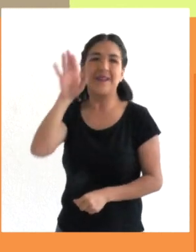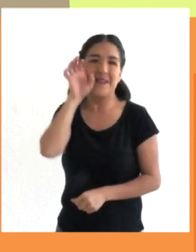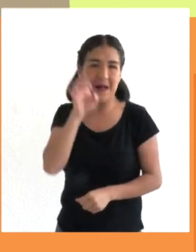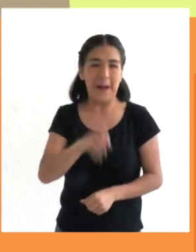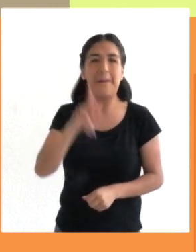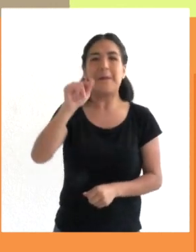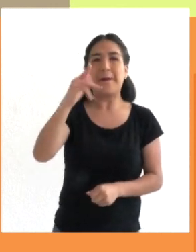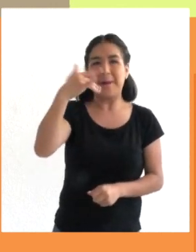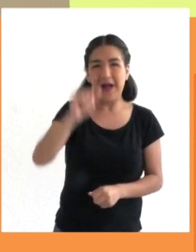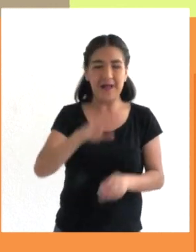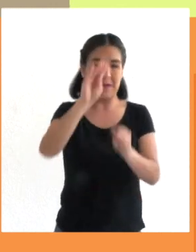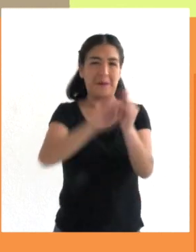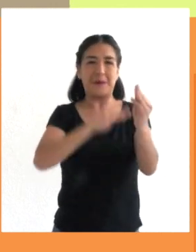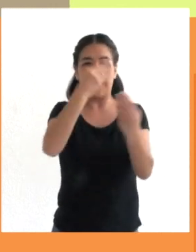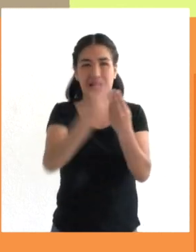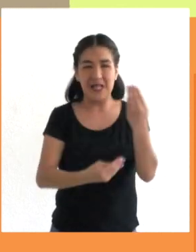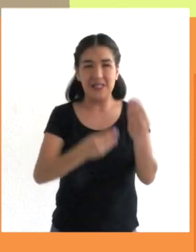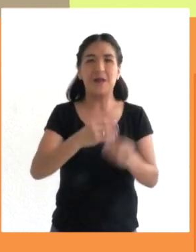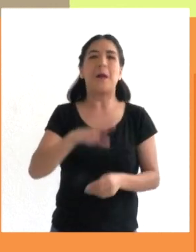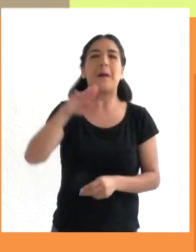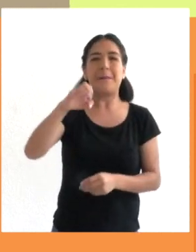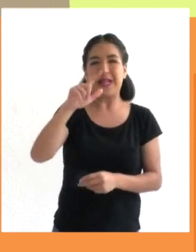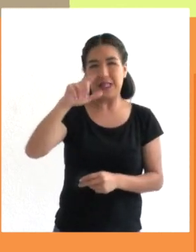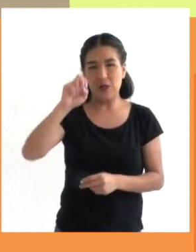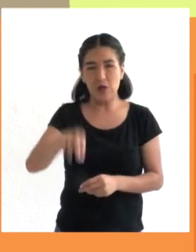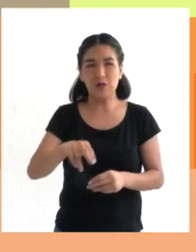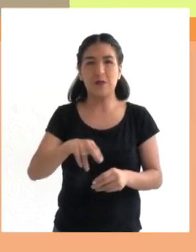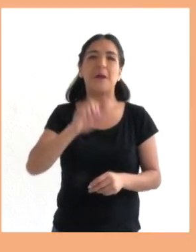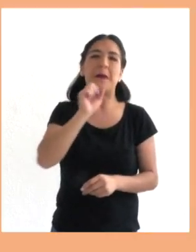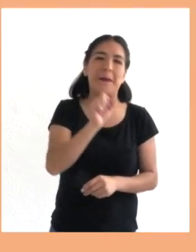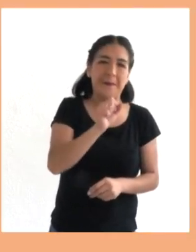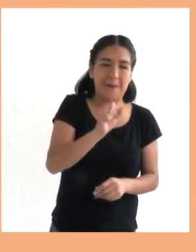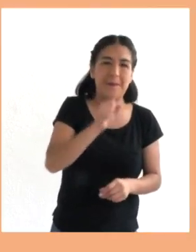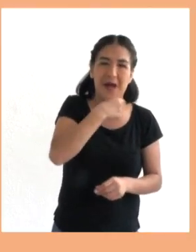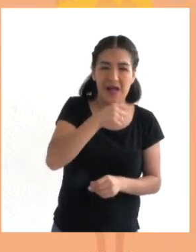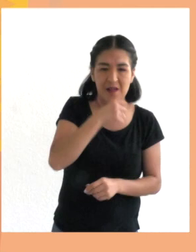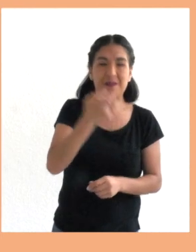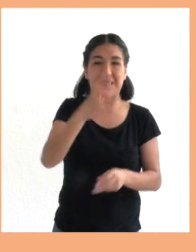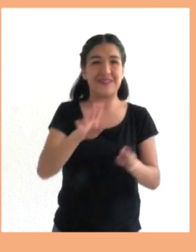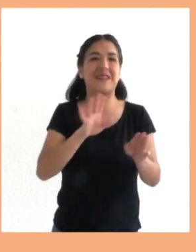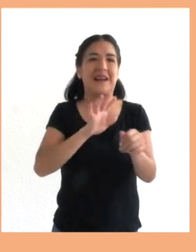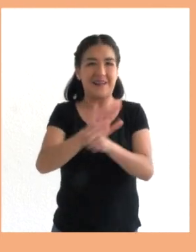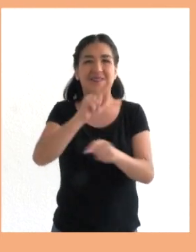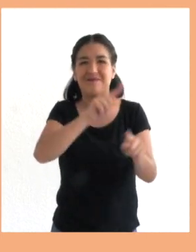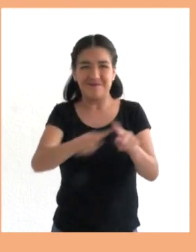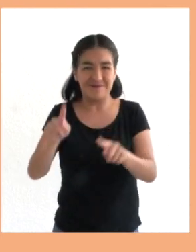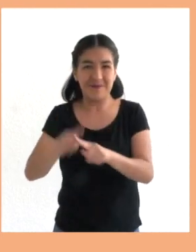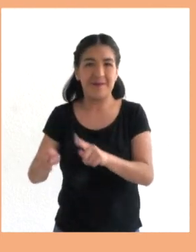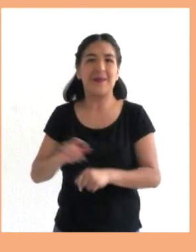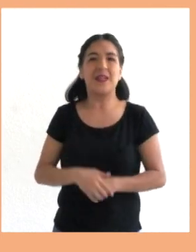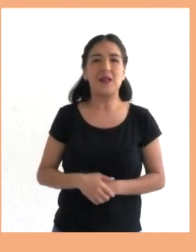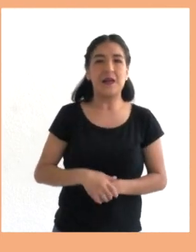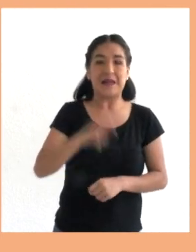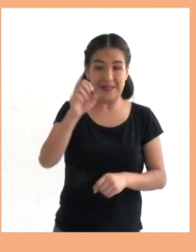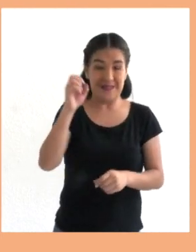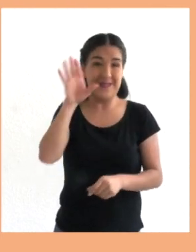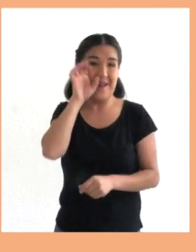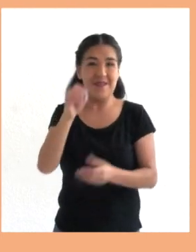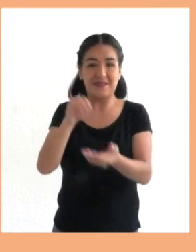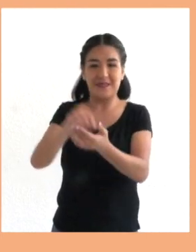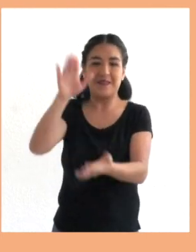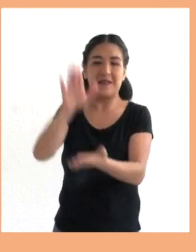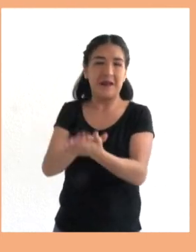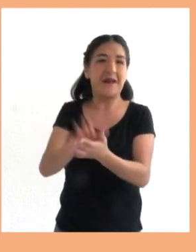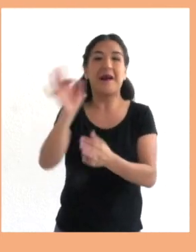papayas, plátano, melón y mango. Y ya tenía un listado con el precio de todo. Incluso dejó apartadas las naranjas por